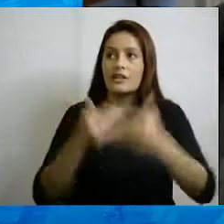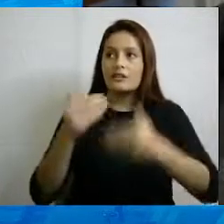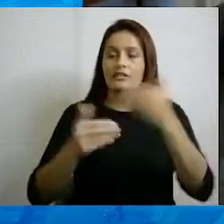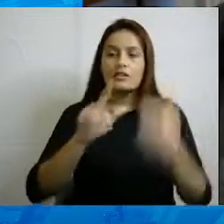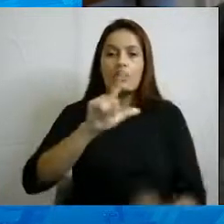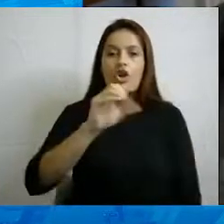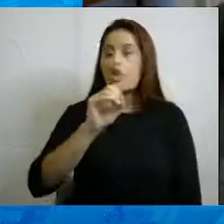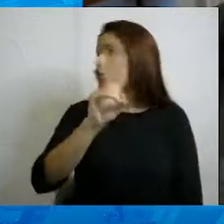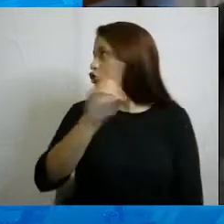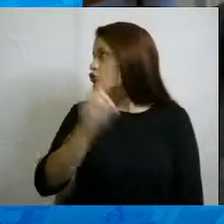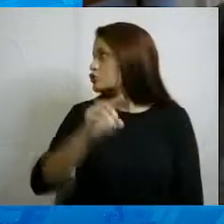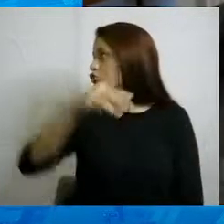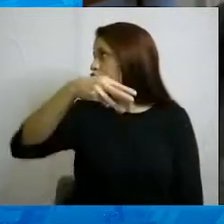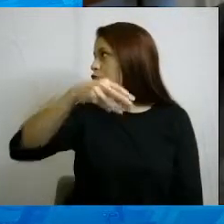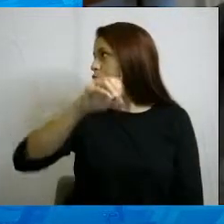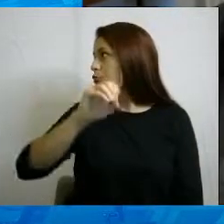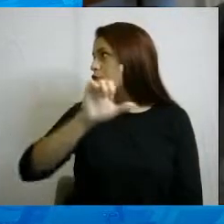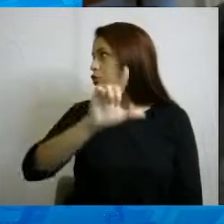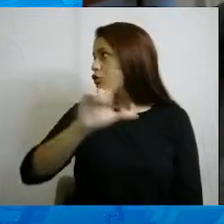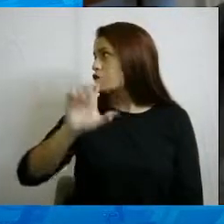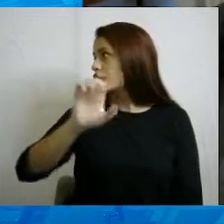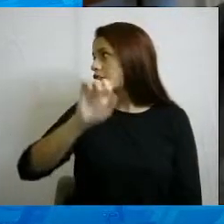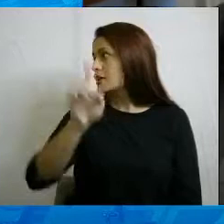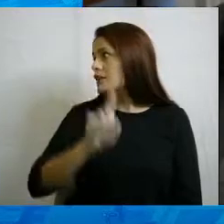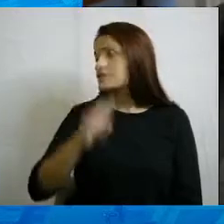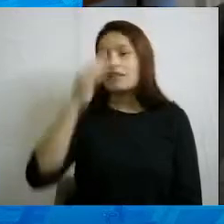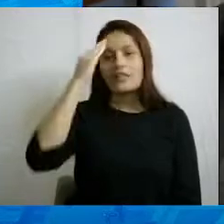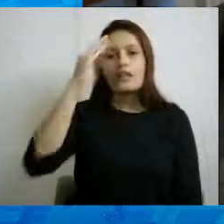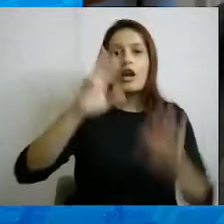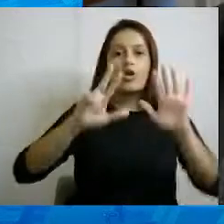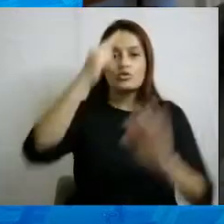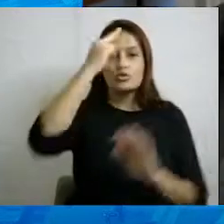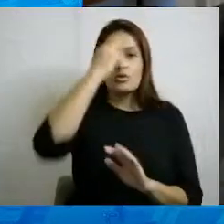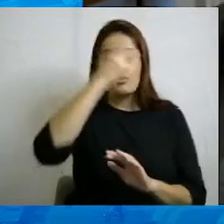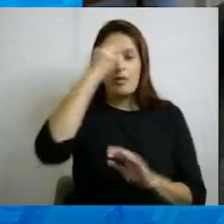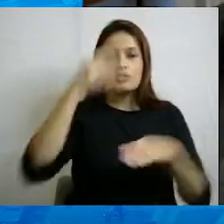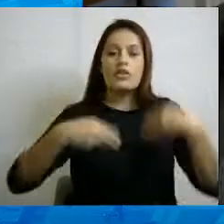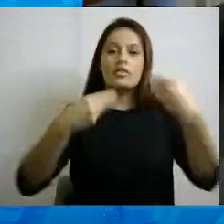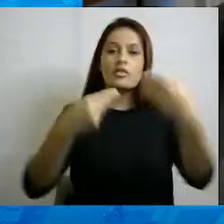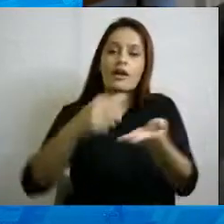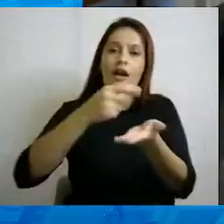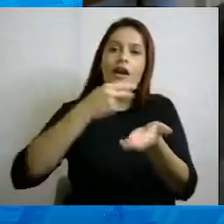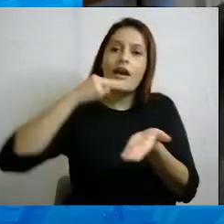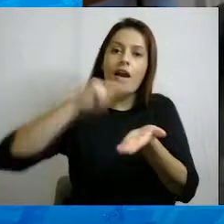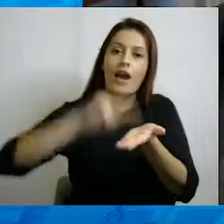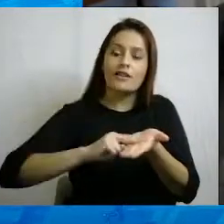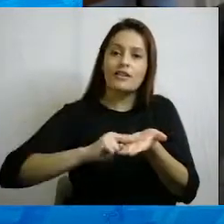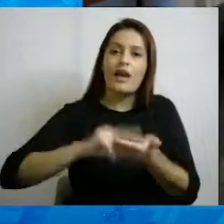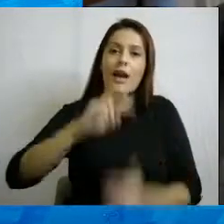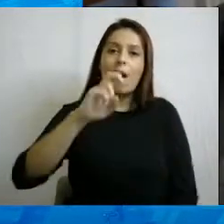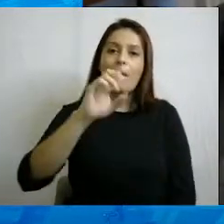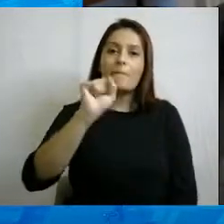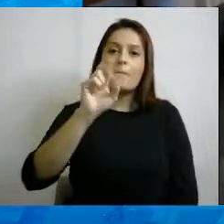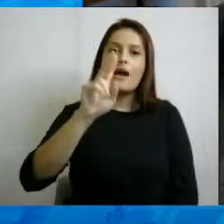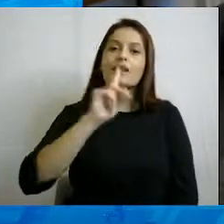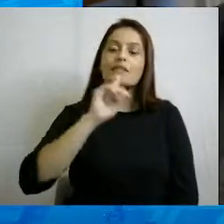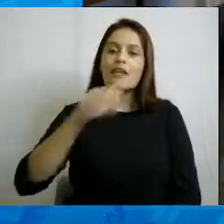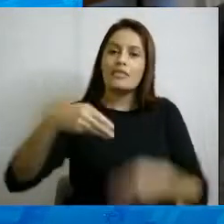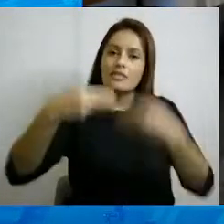Moles. El día 8 de marzo se entregó una carta en oficina de parte dirigida a usted, señorita